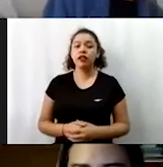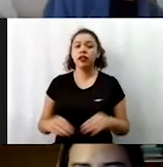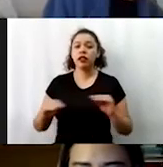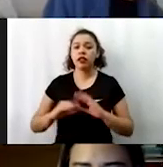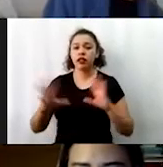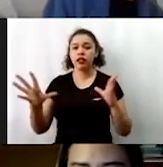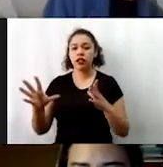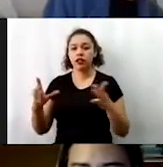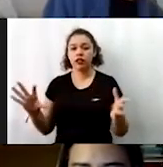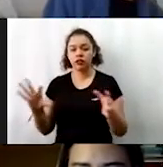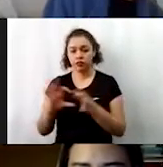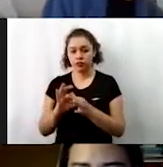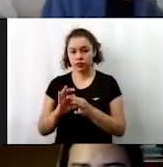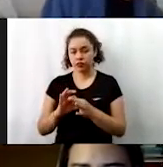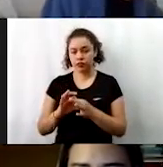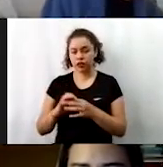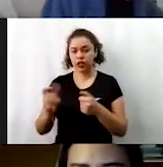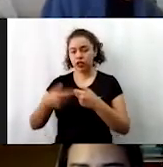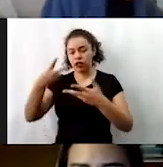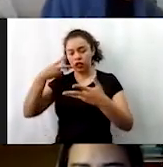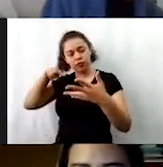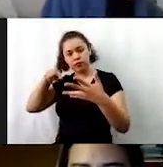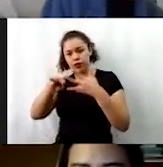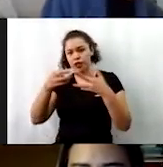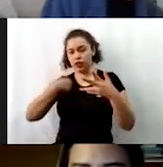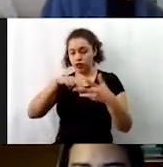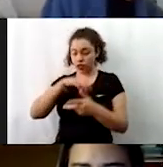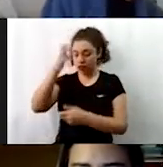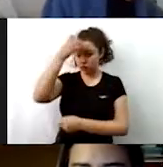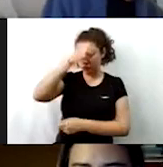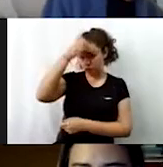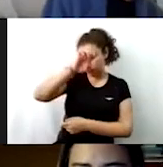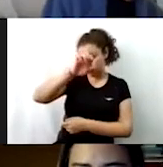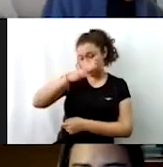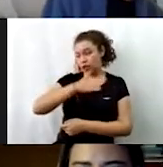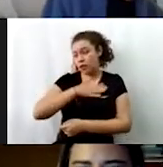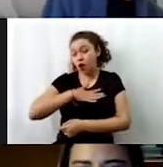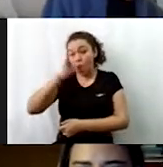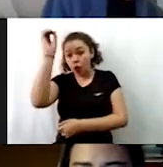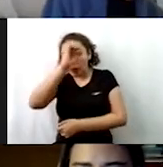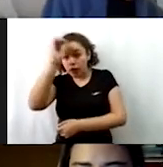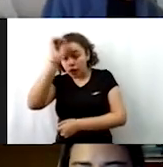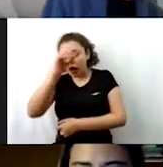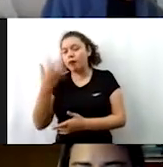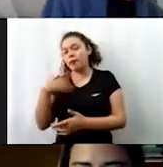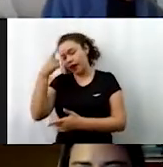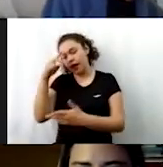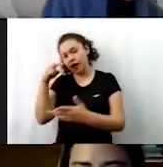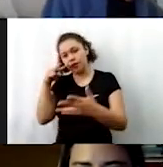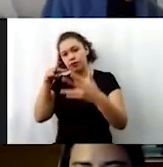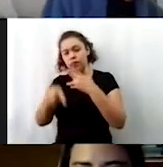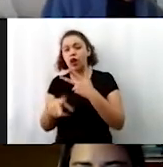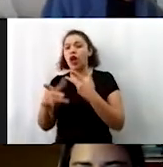la transparencia desde nuestra experiencia y desde mi punto de vista, ¿no? La transparencia en el buen uso de los recursos.